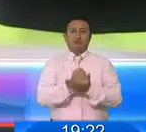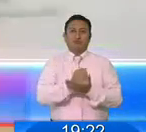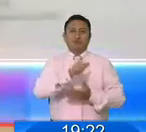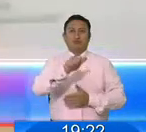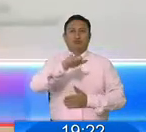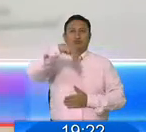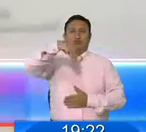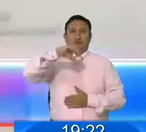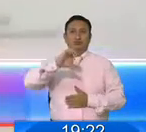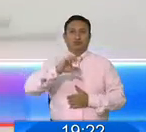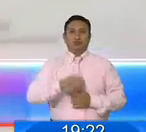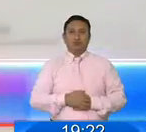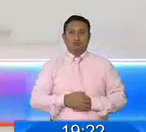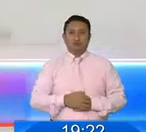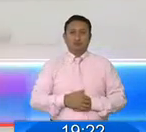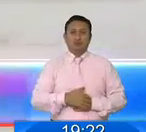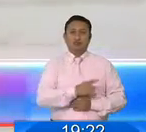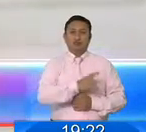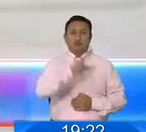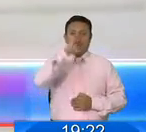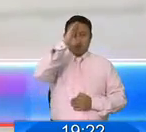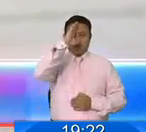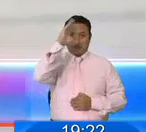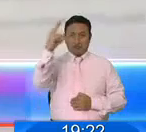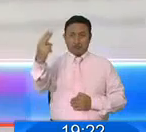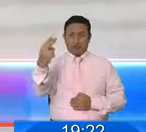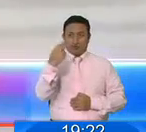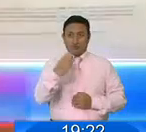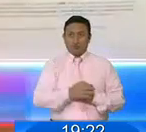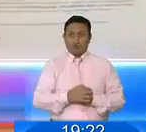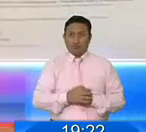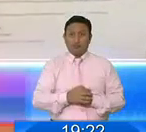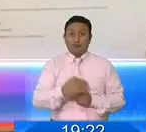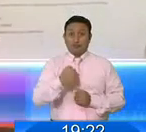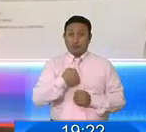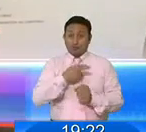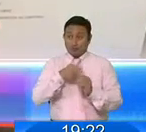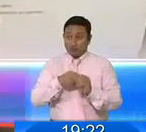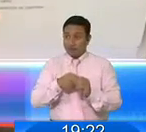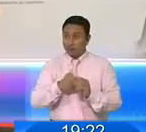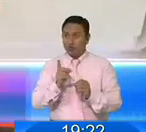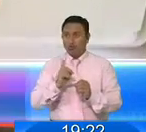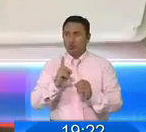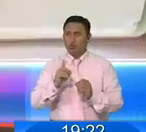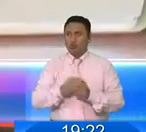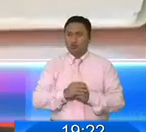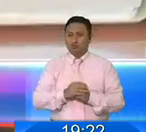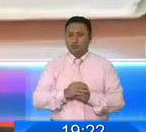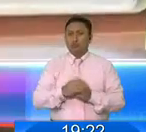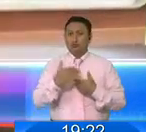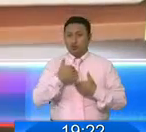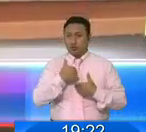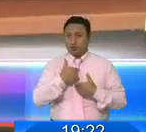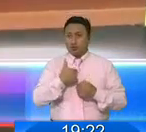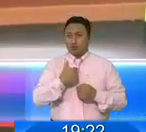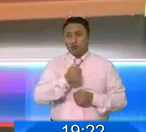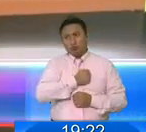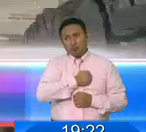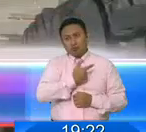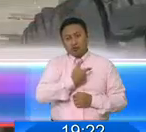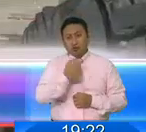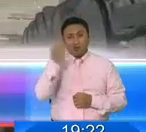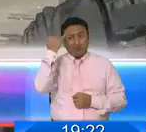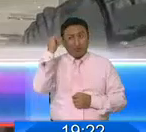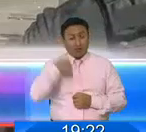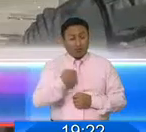de control la presencia de los uniformados acepto que no pertenece a la entidad municipal que todo mandó a elaborar por cuenta propia